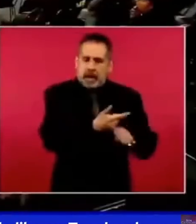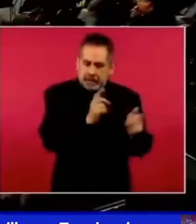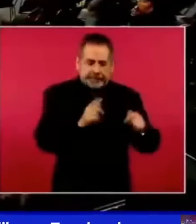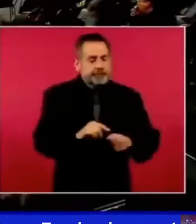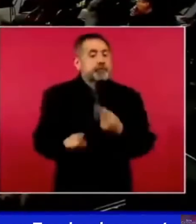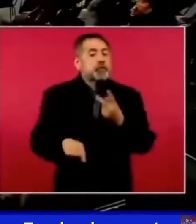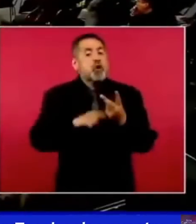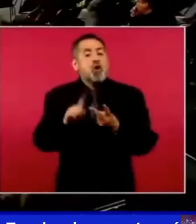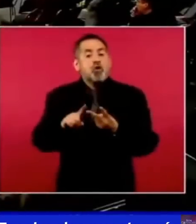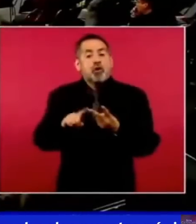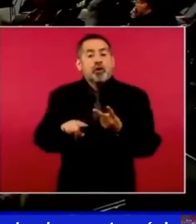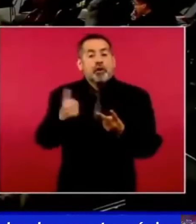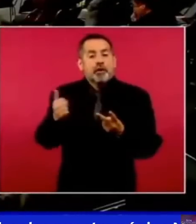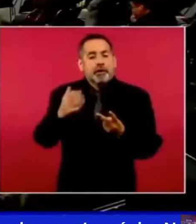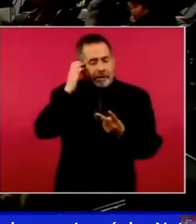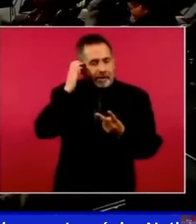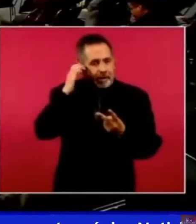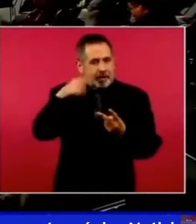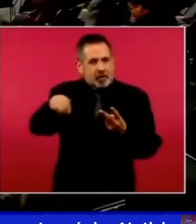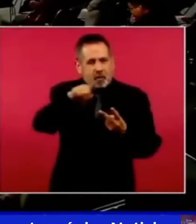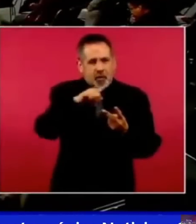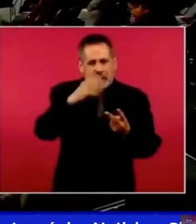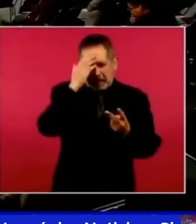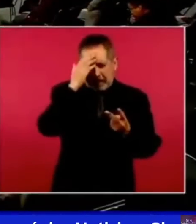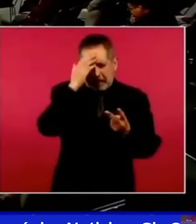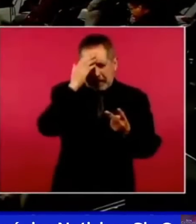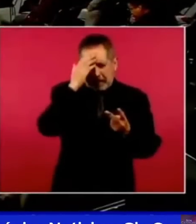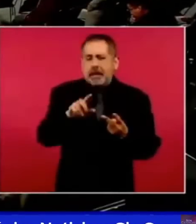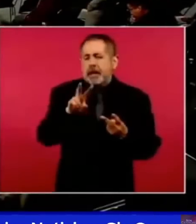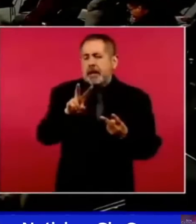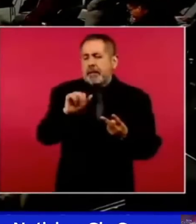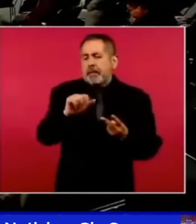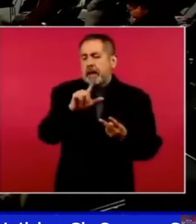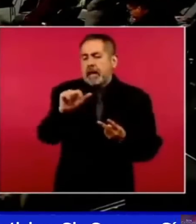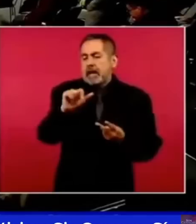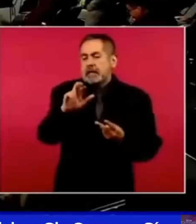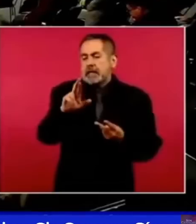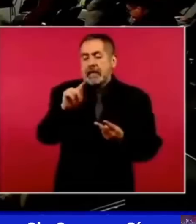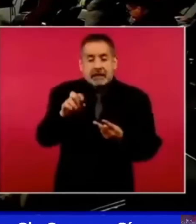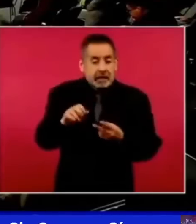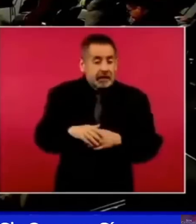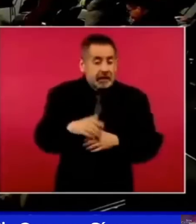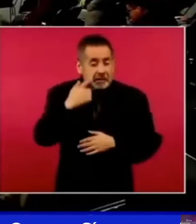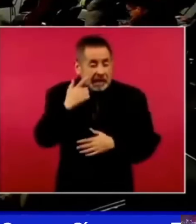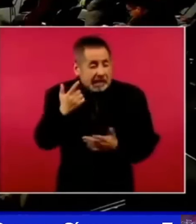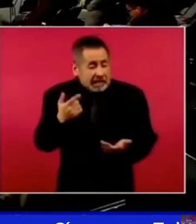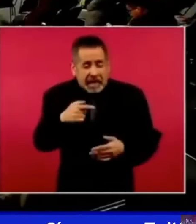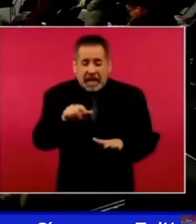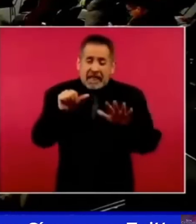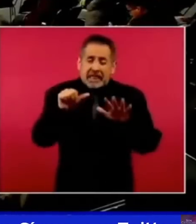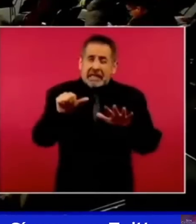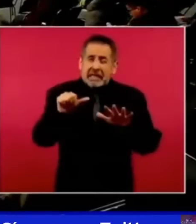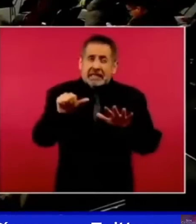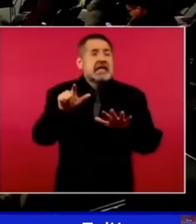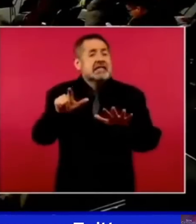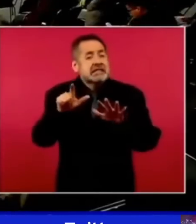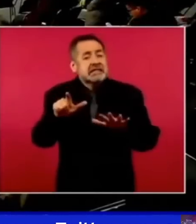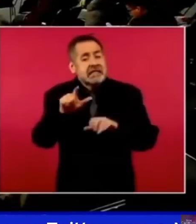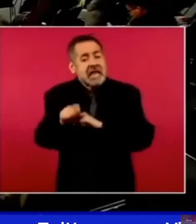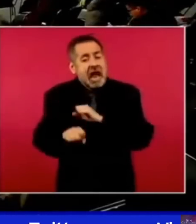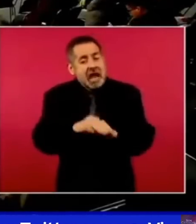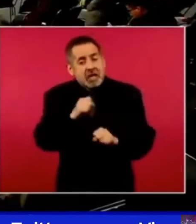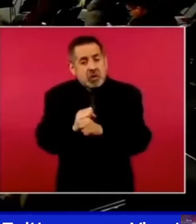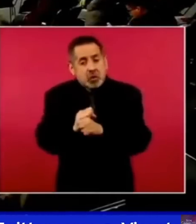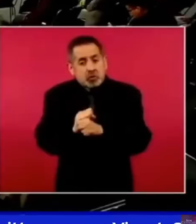Vallarta, que nos llama mucho la atención porque son 16 años, 17,